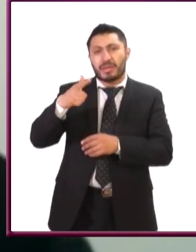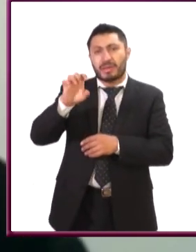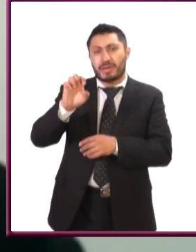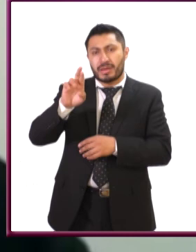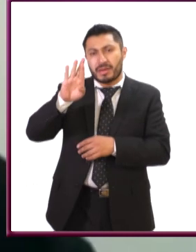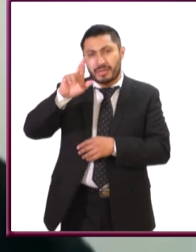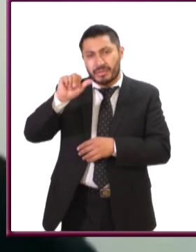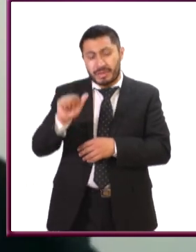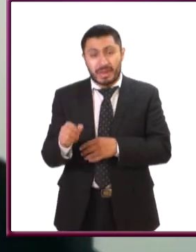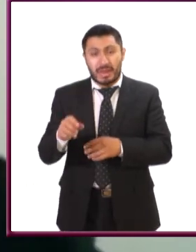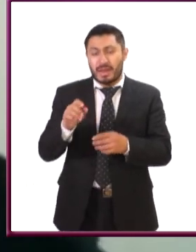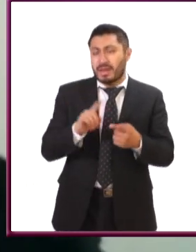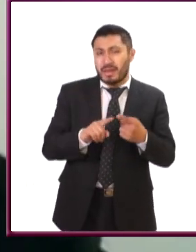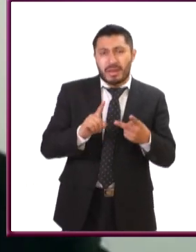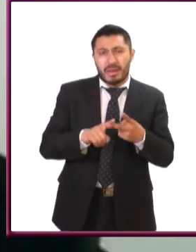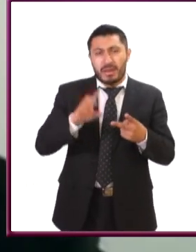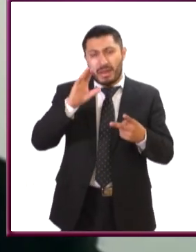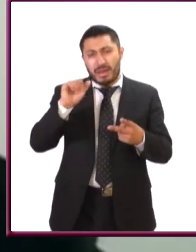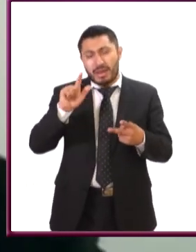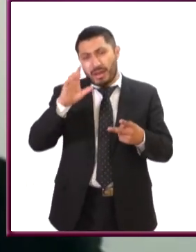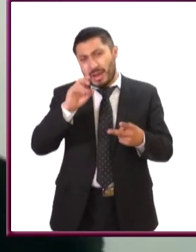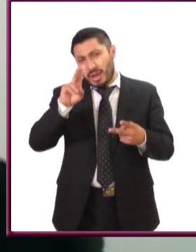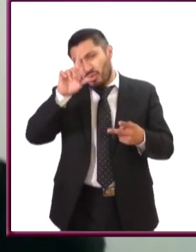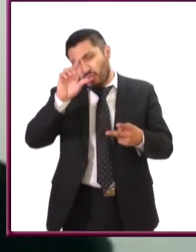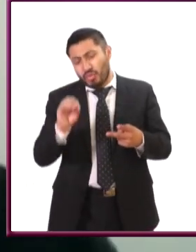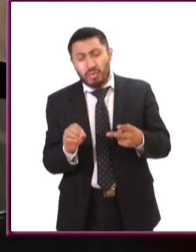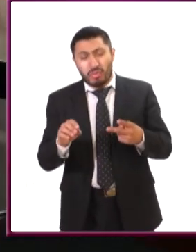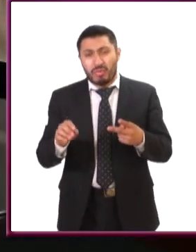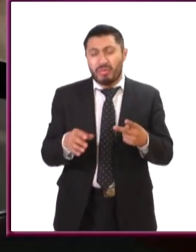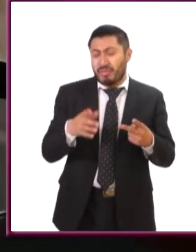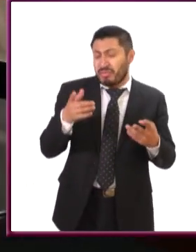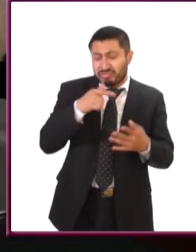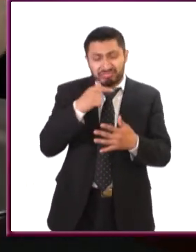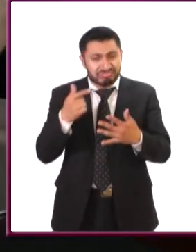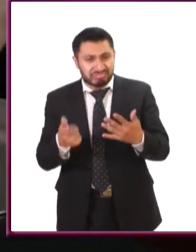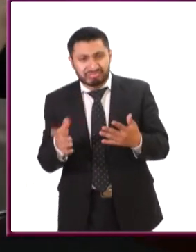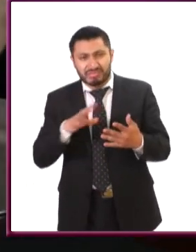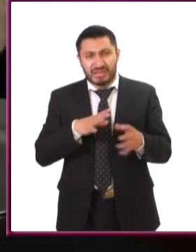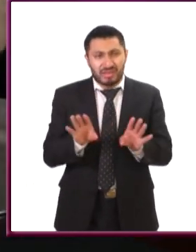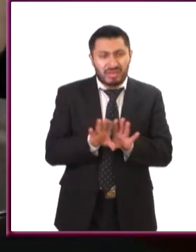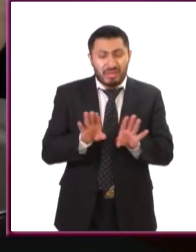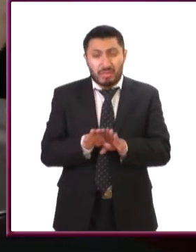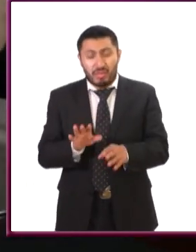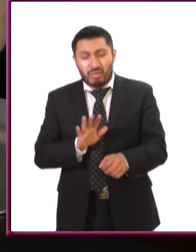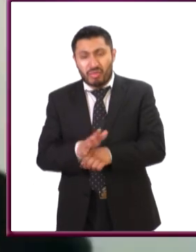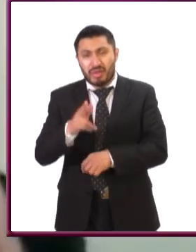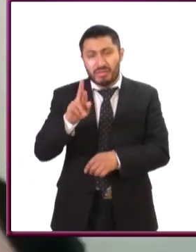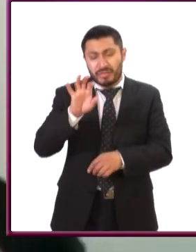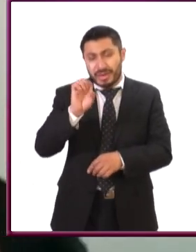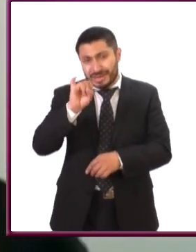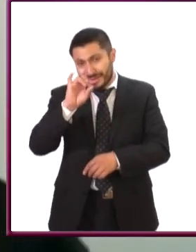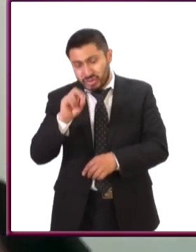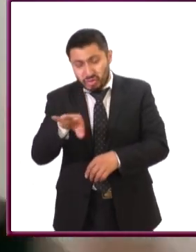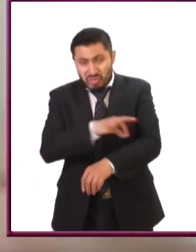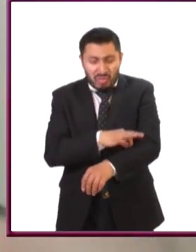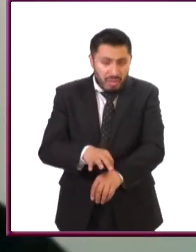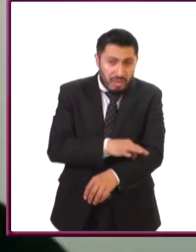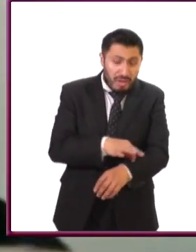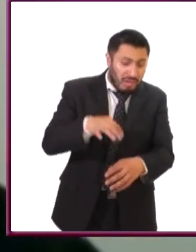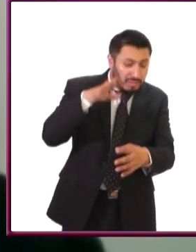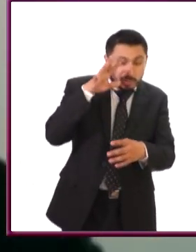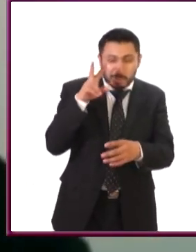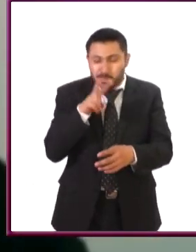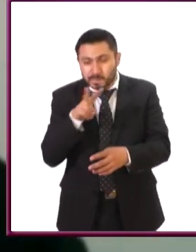por ejemplo, con álgebra, con cálculo diferencial e integral, se puede hacer una correlación entre la presión que se mide y